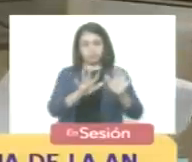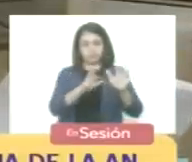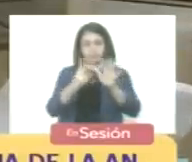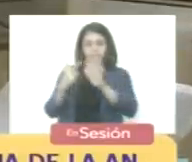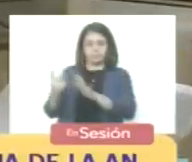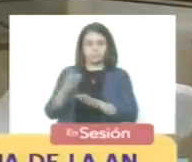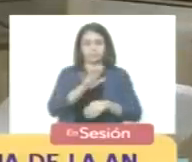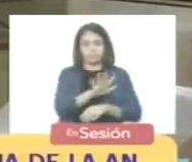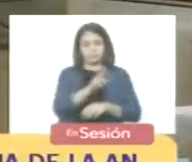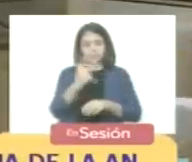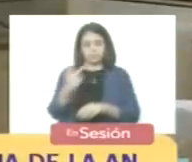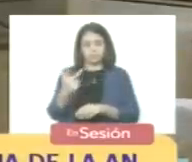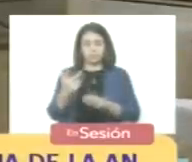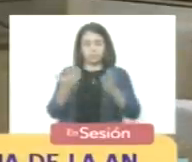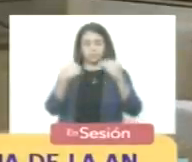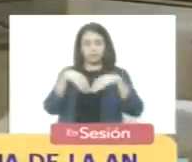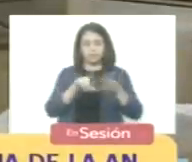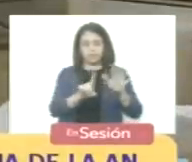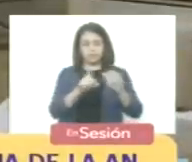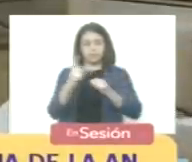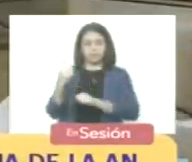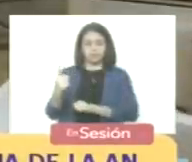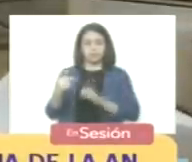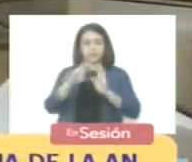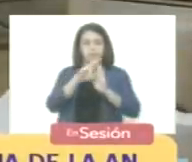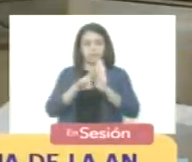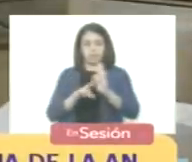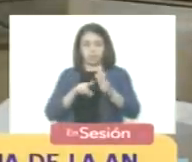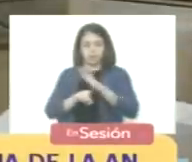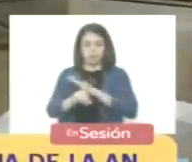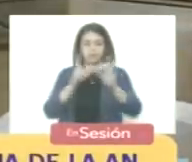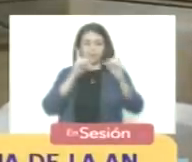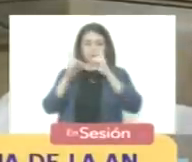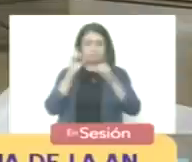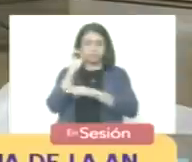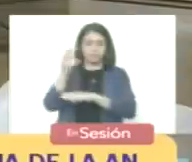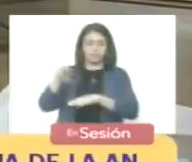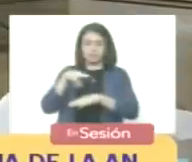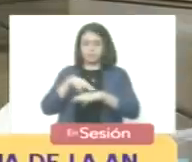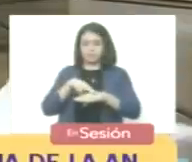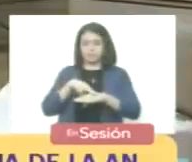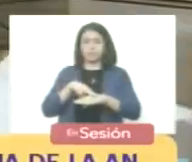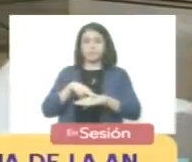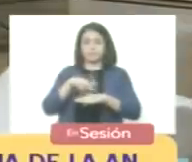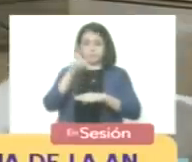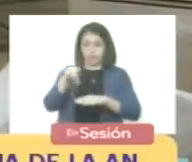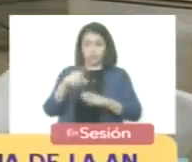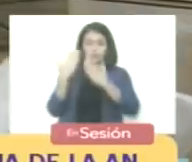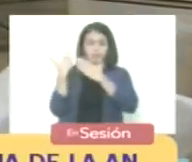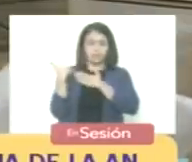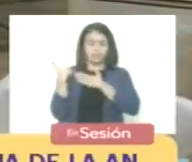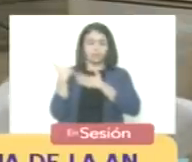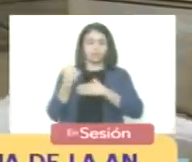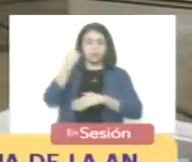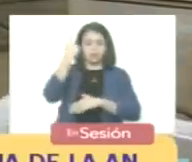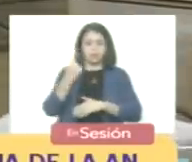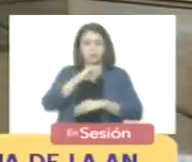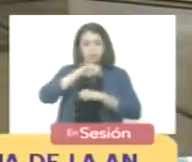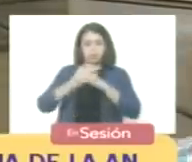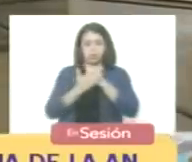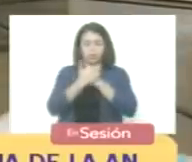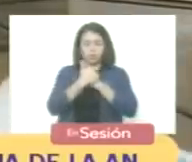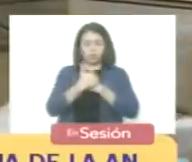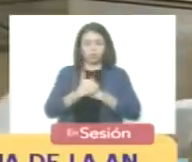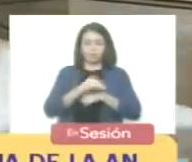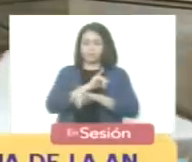17, 53 y 61 del Reglamento Interior y de Debates de la Asamblea Nacional, a cargo del diputado Jorge Rodríguez